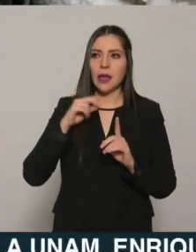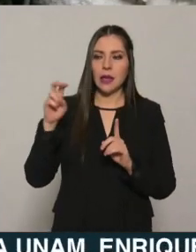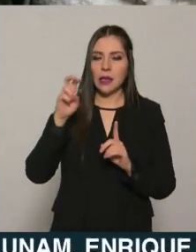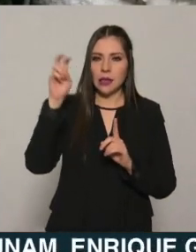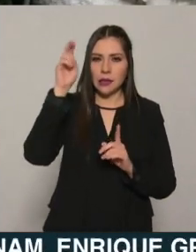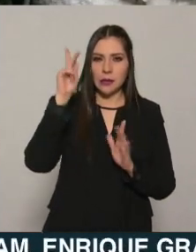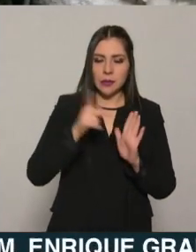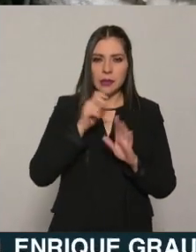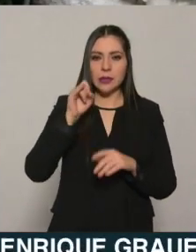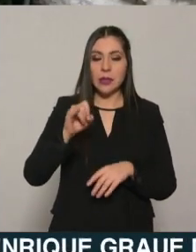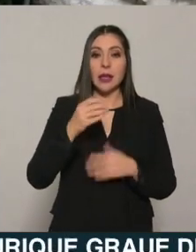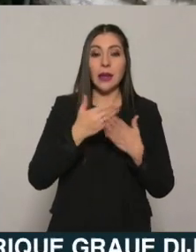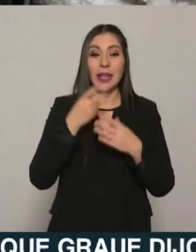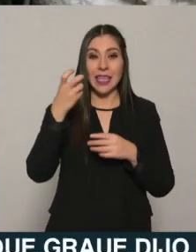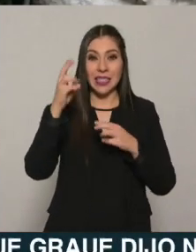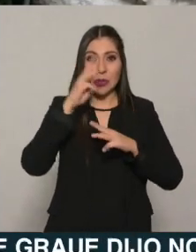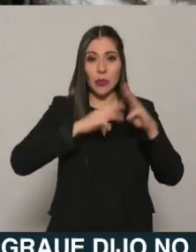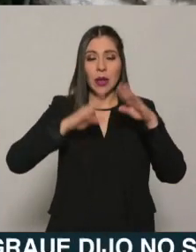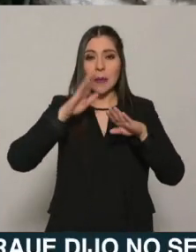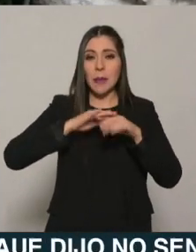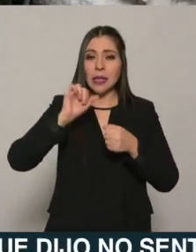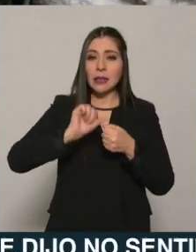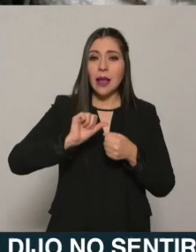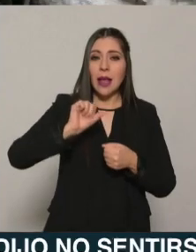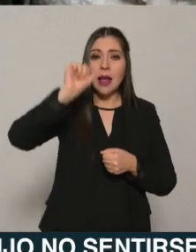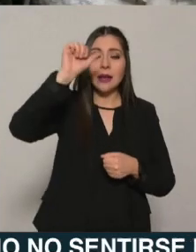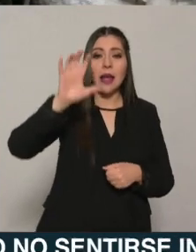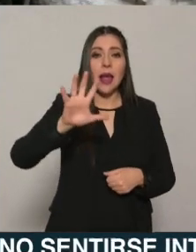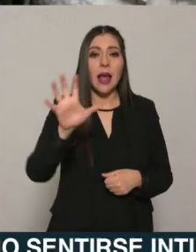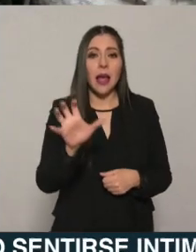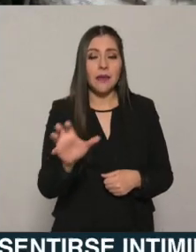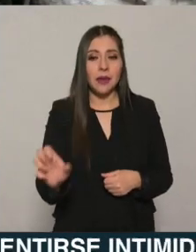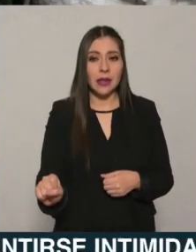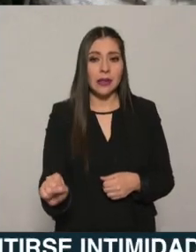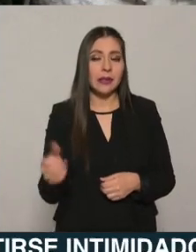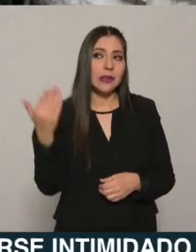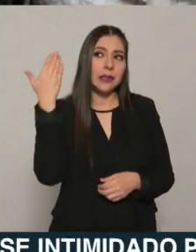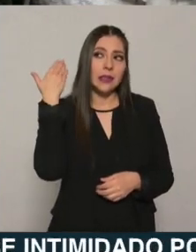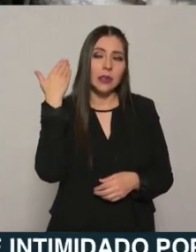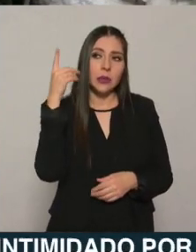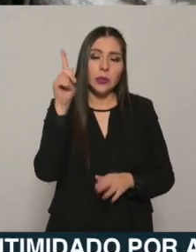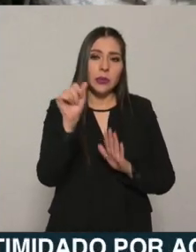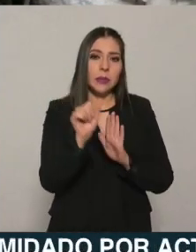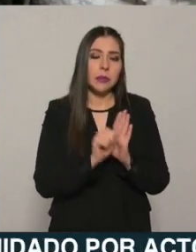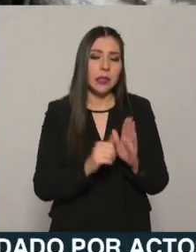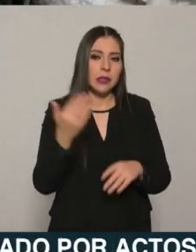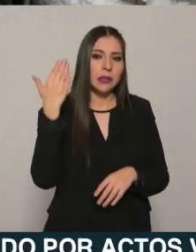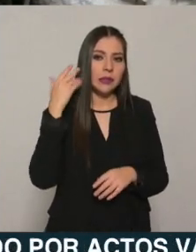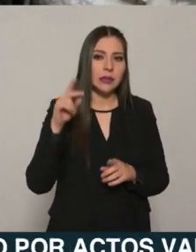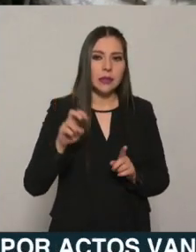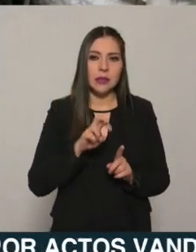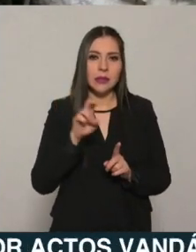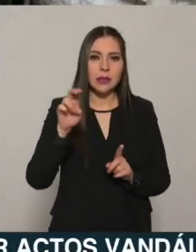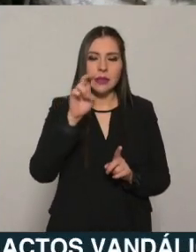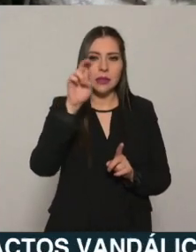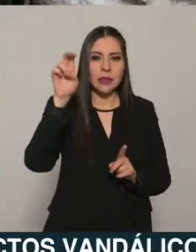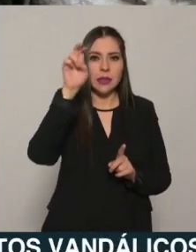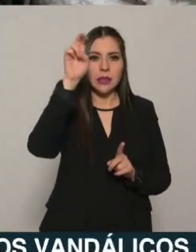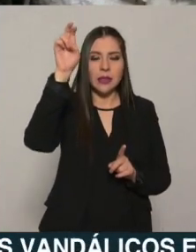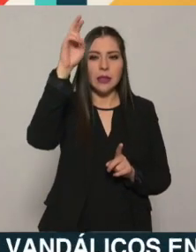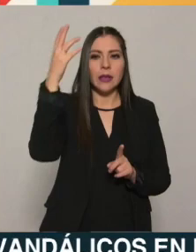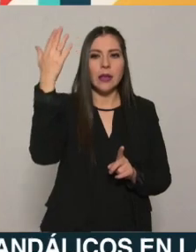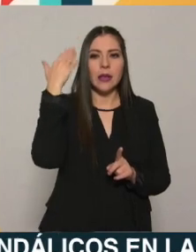África, pues ahora apenas hace un mes conseguimos ascenderla en esta forma de ascender que empecé